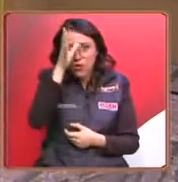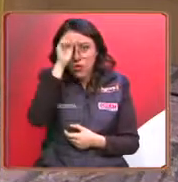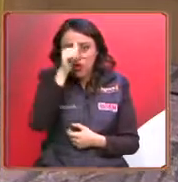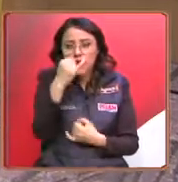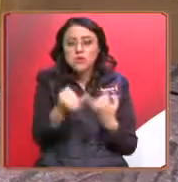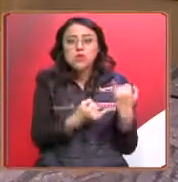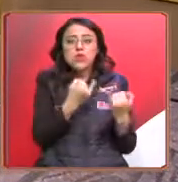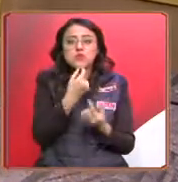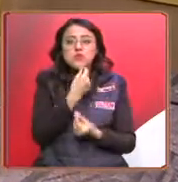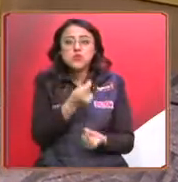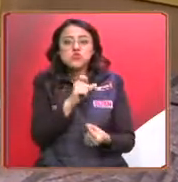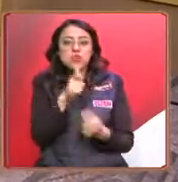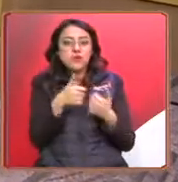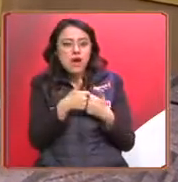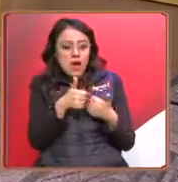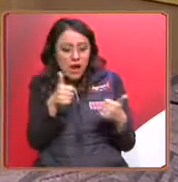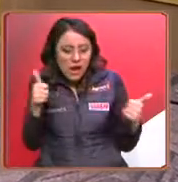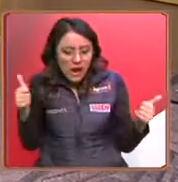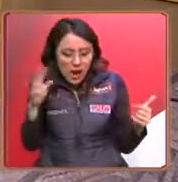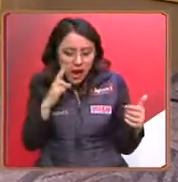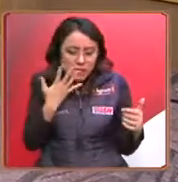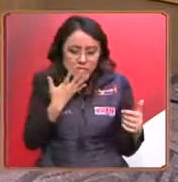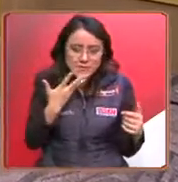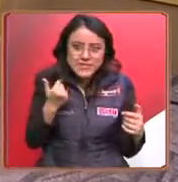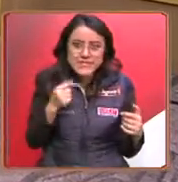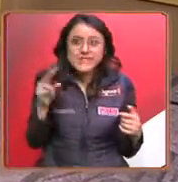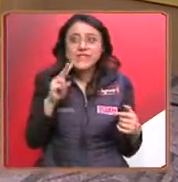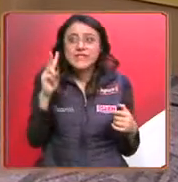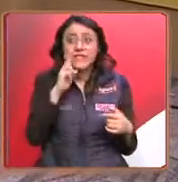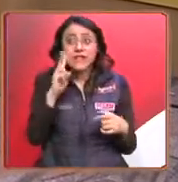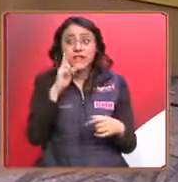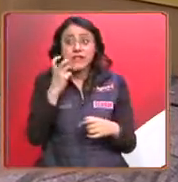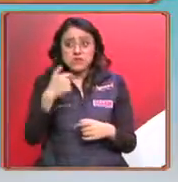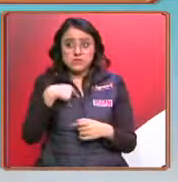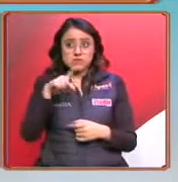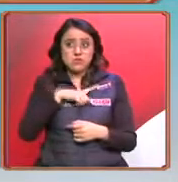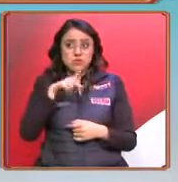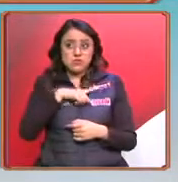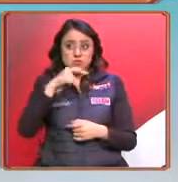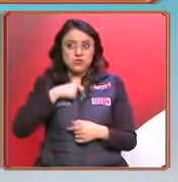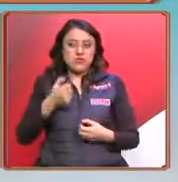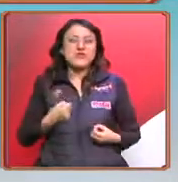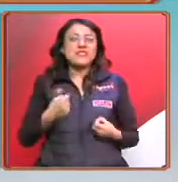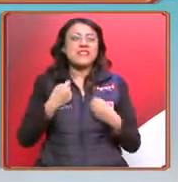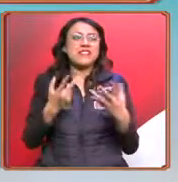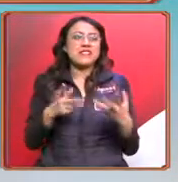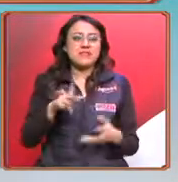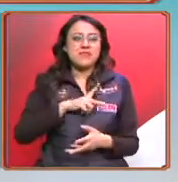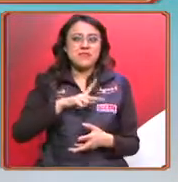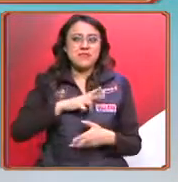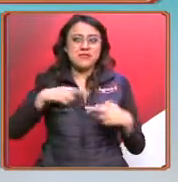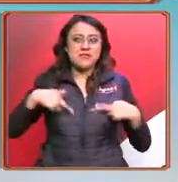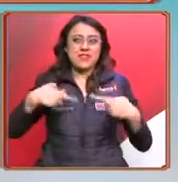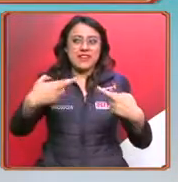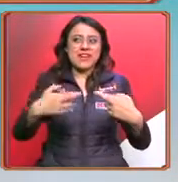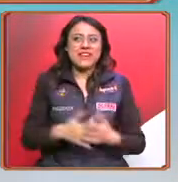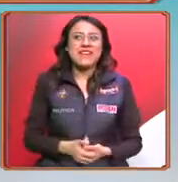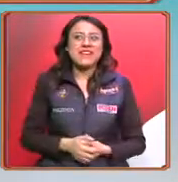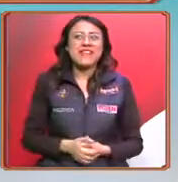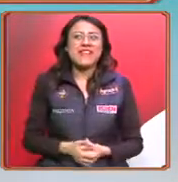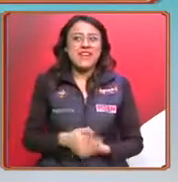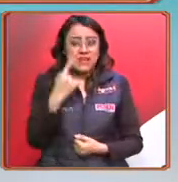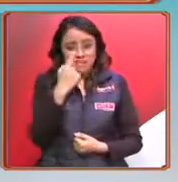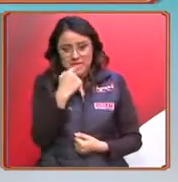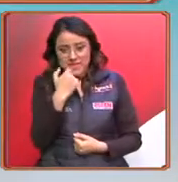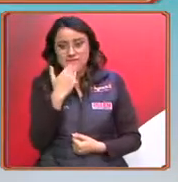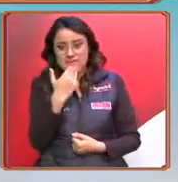juguetón los chiquitines cuando abran estos juguetes. Y ahí de pasada, si los ven, estos eran los míos. Aquí están. Estos yo se los regalé. Que los ubiquen